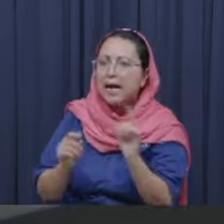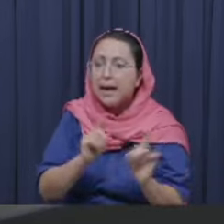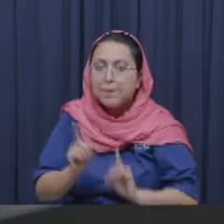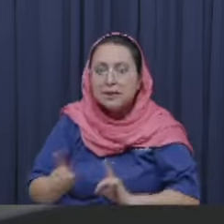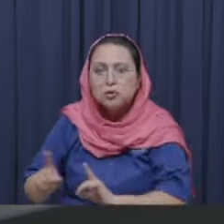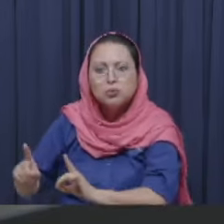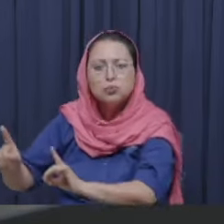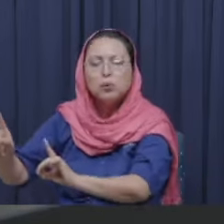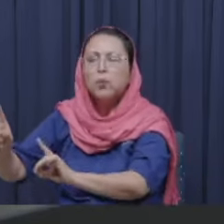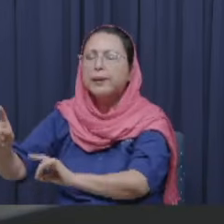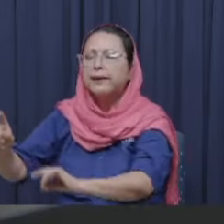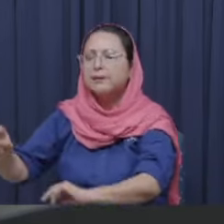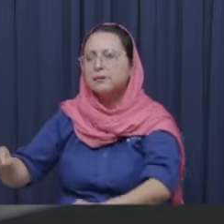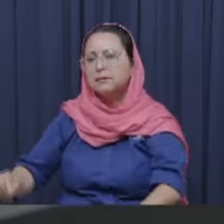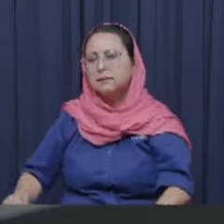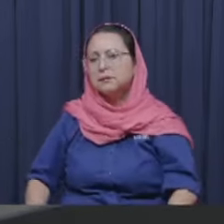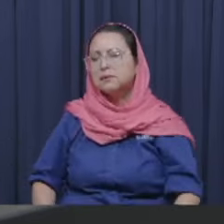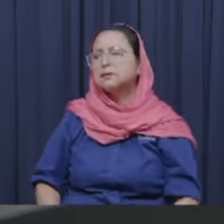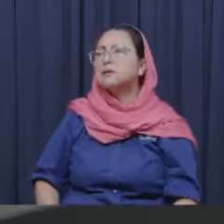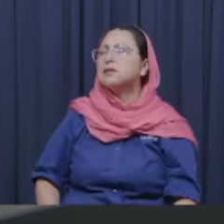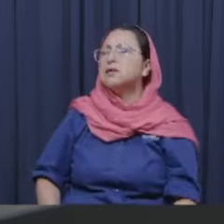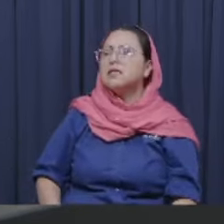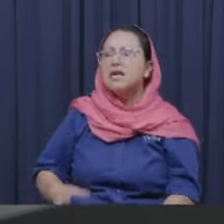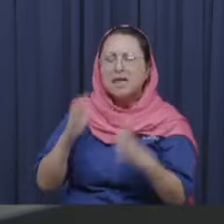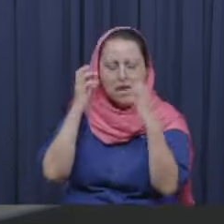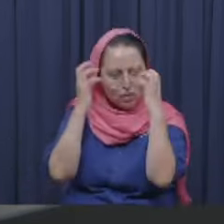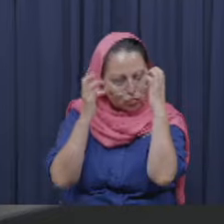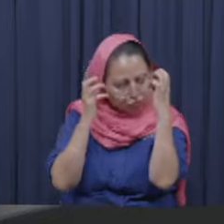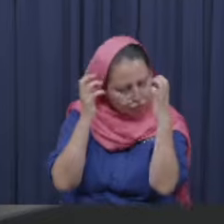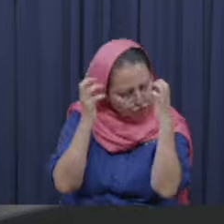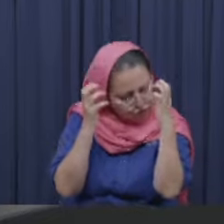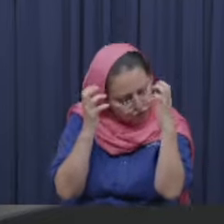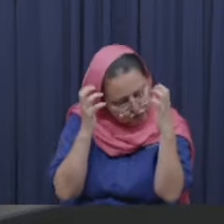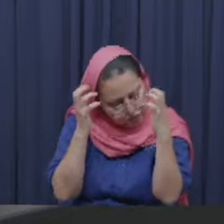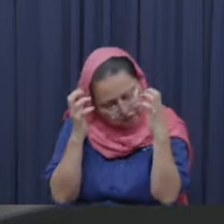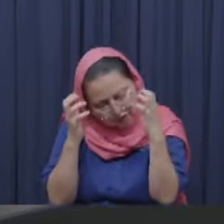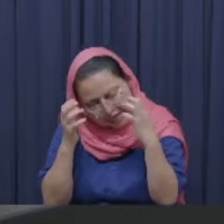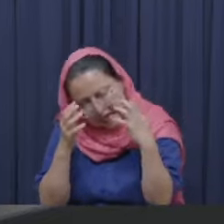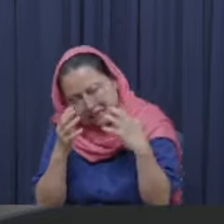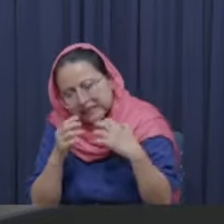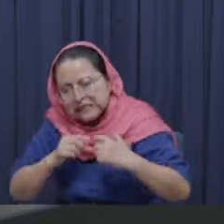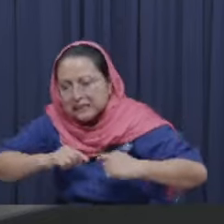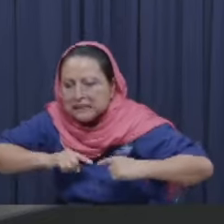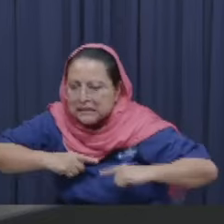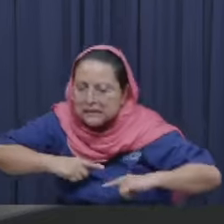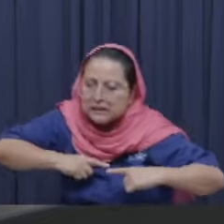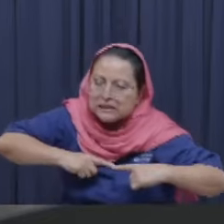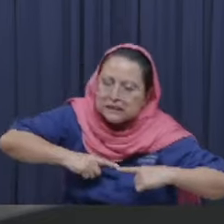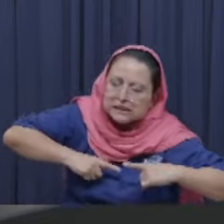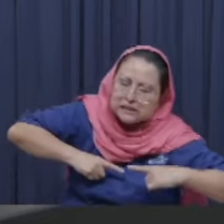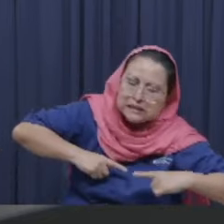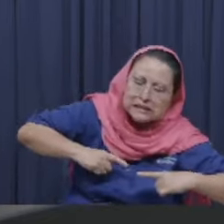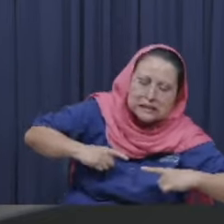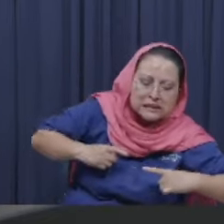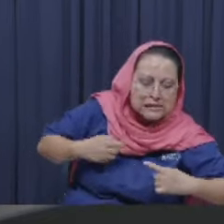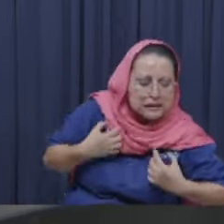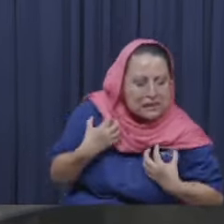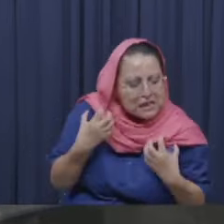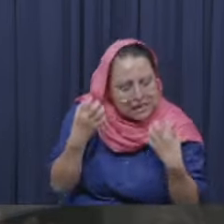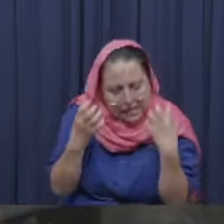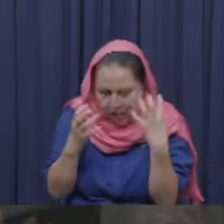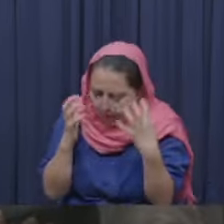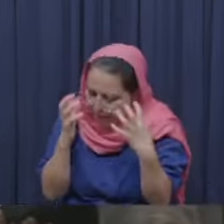Dios Todopoderoso, que están siendo afligidos, Padre. Hoy te pedimos en el nombre de Cristo Jesús que